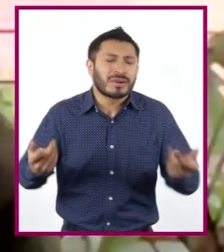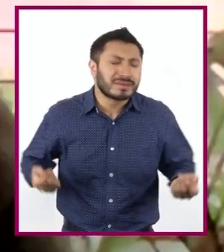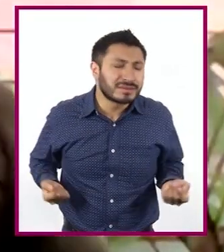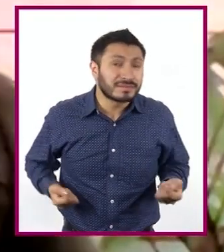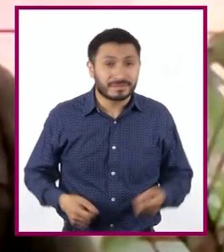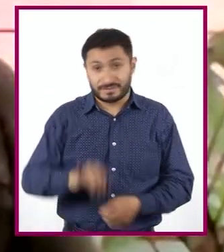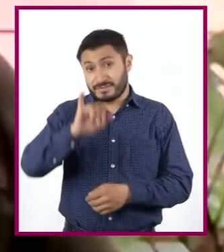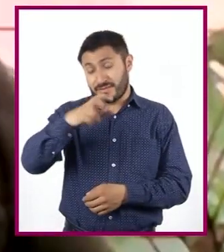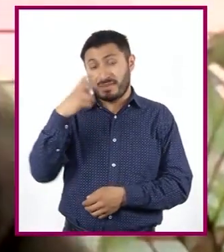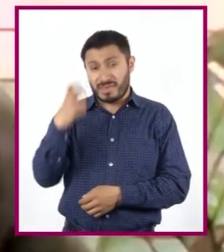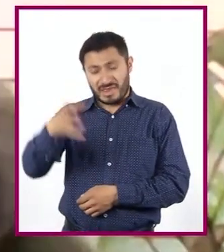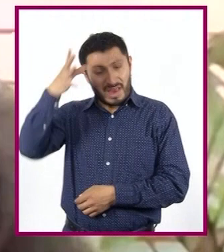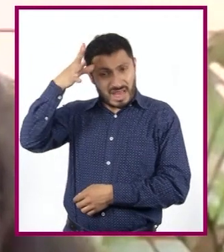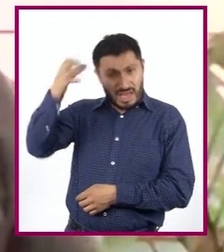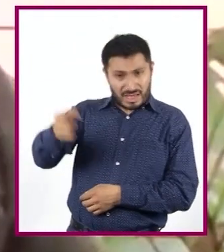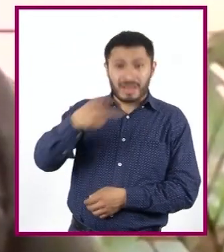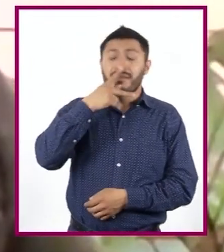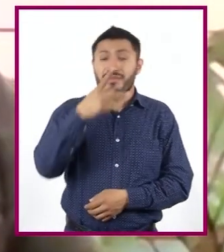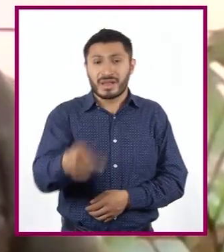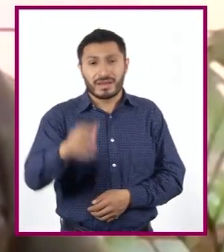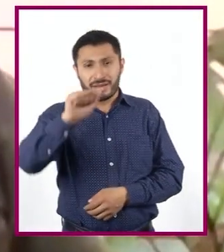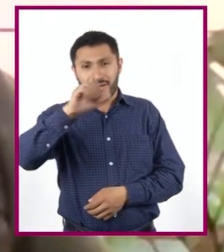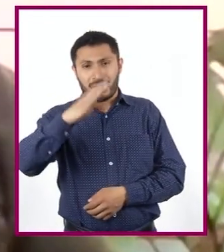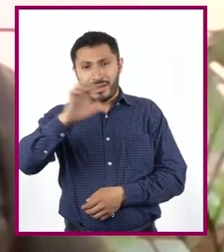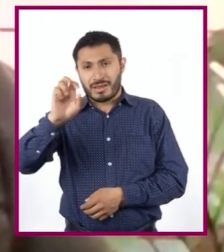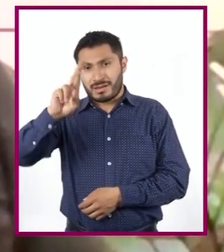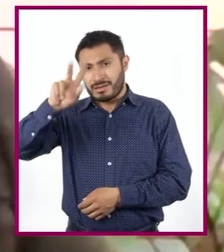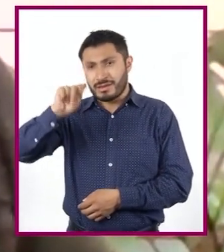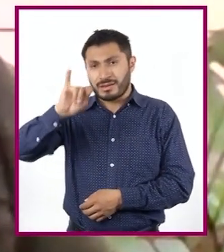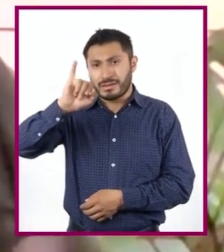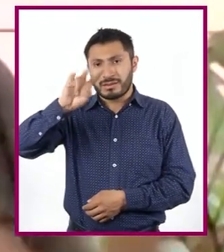géneros, como por ejemplo el género informativo, el periodismo,